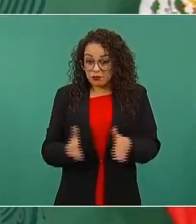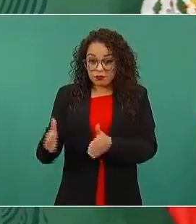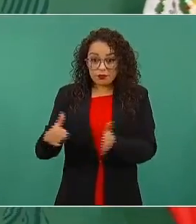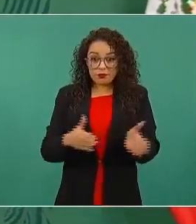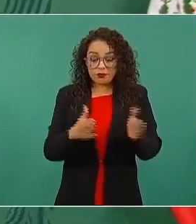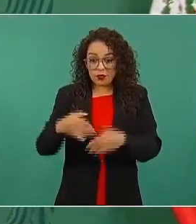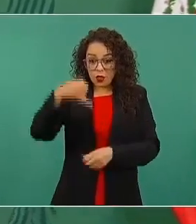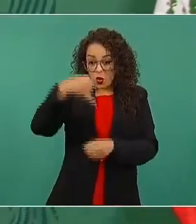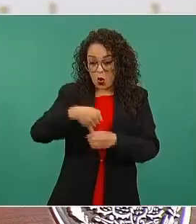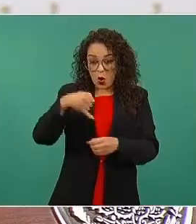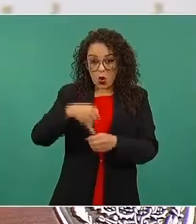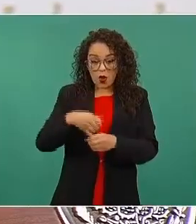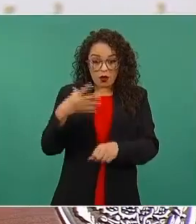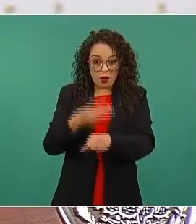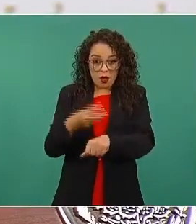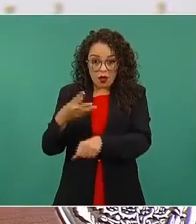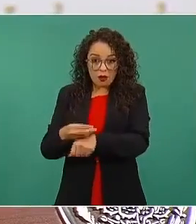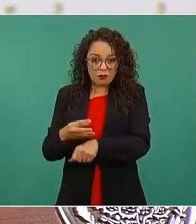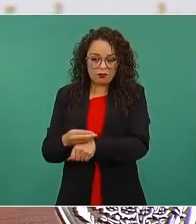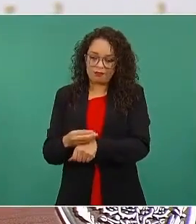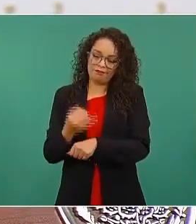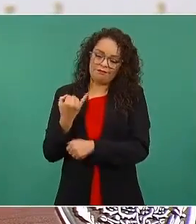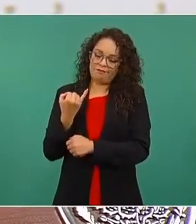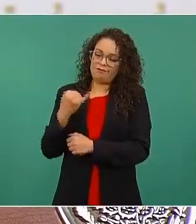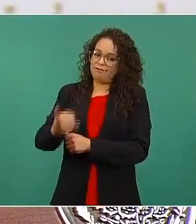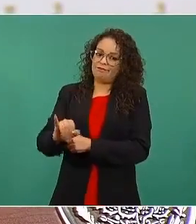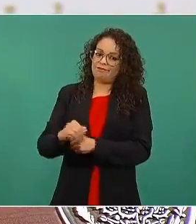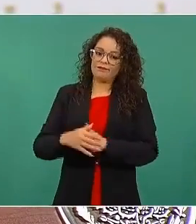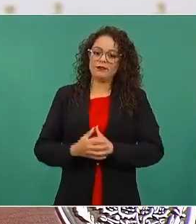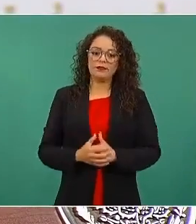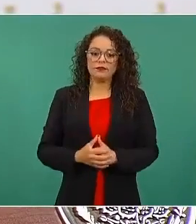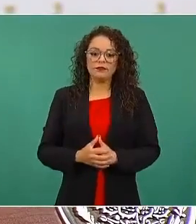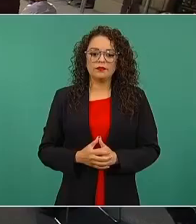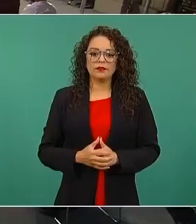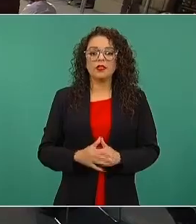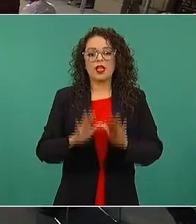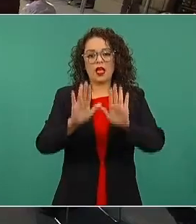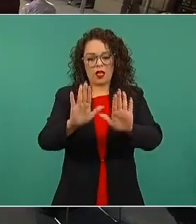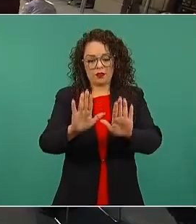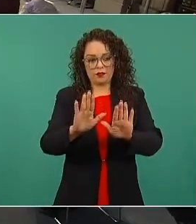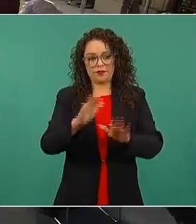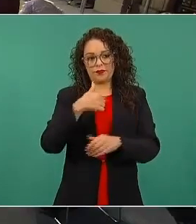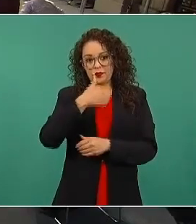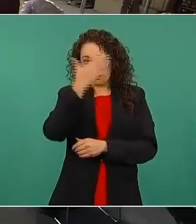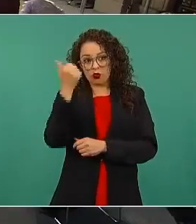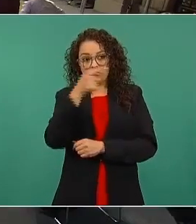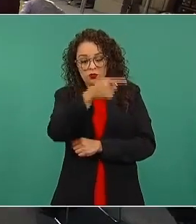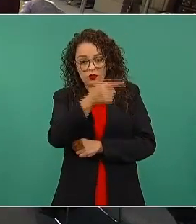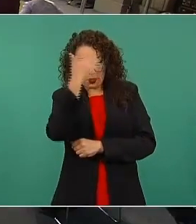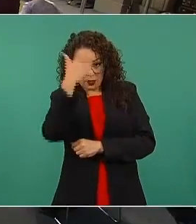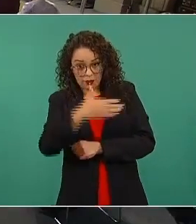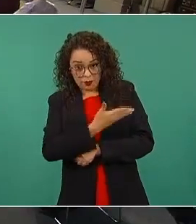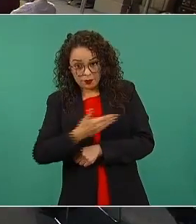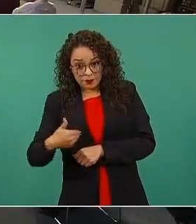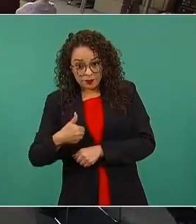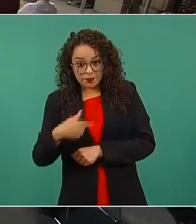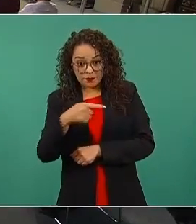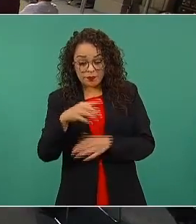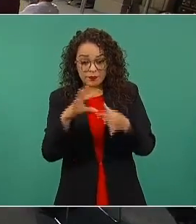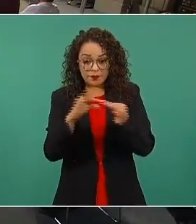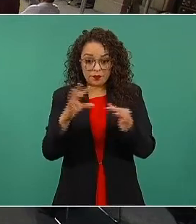tapar los baches o mejorar las calles de Hermosillo? Presidente, no sé si usted sepa o si le contaron completo,